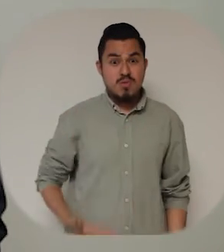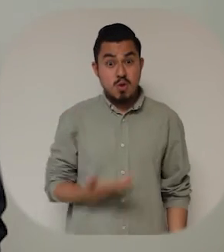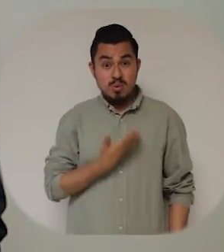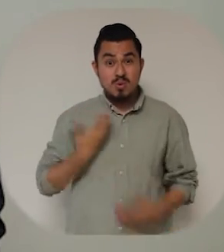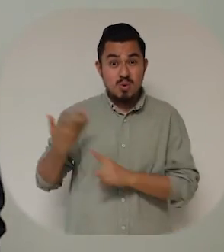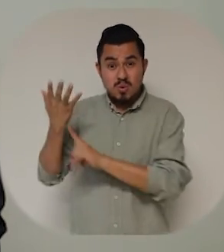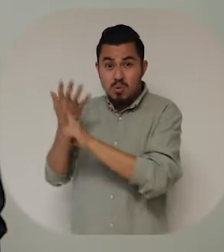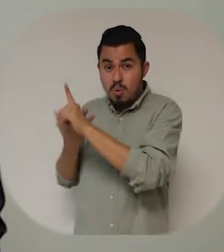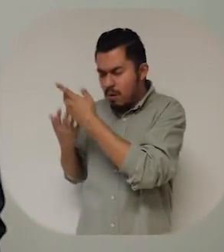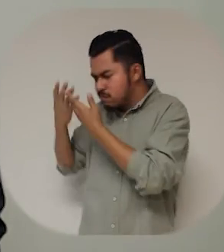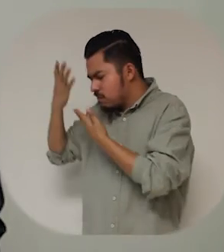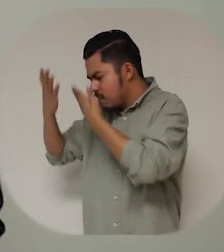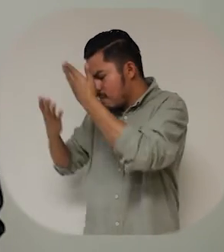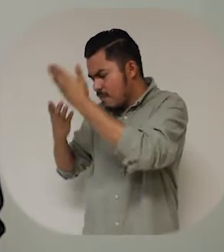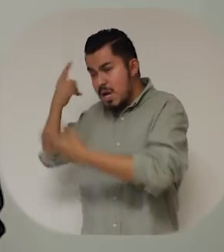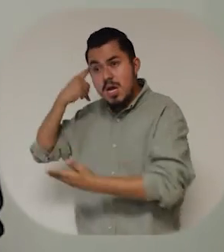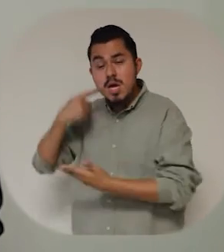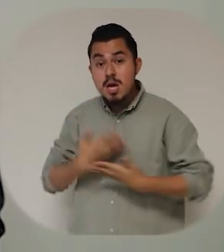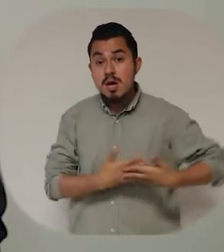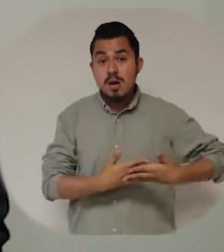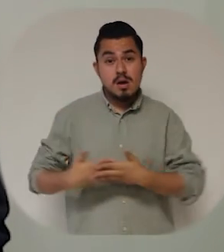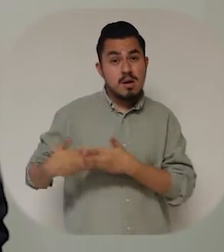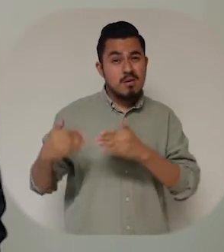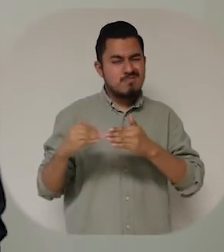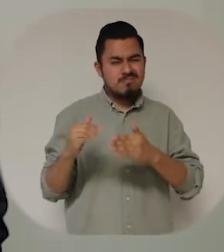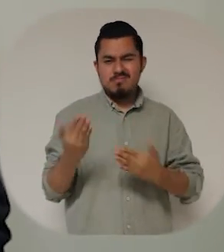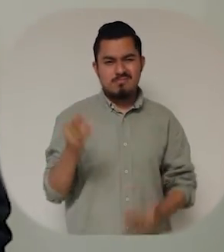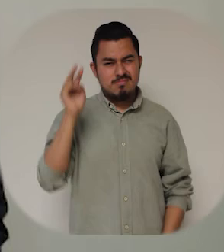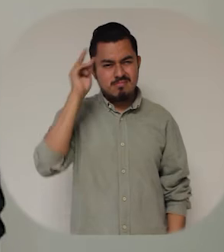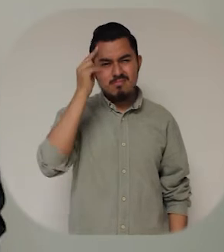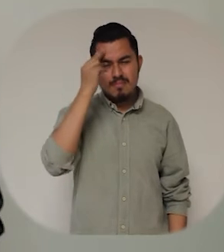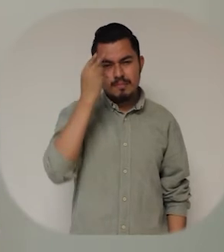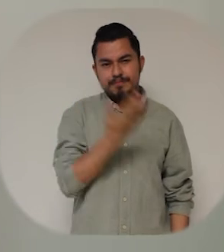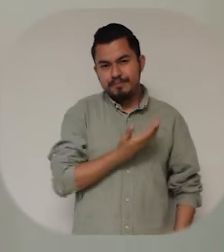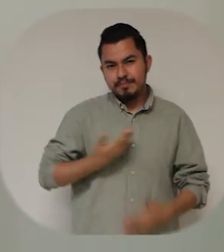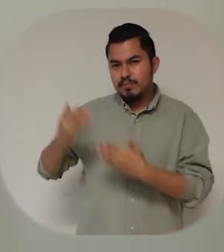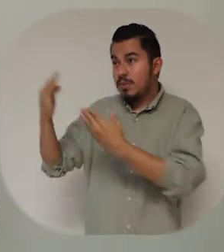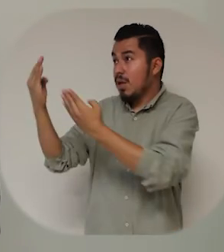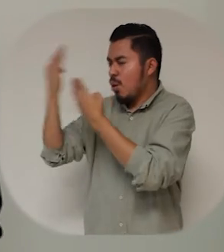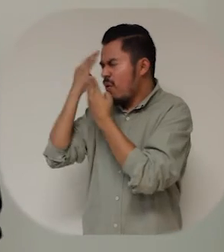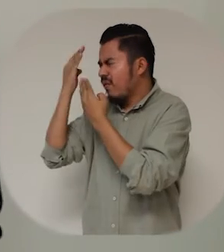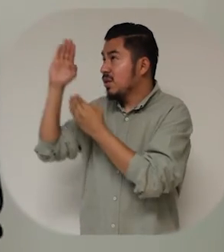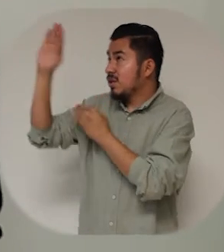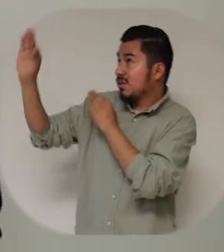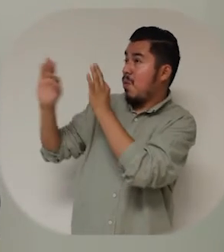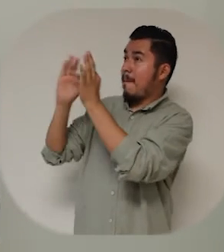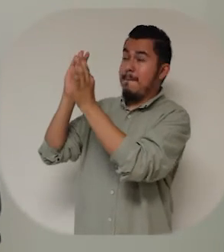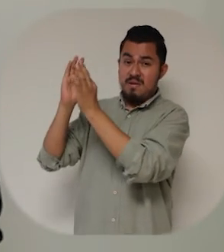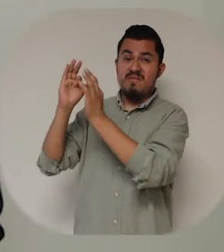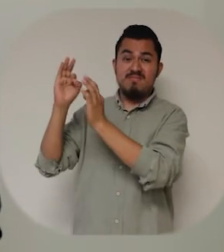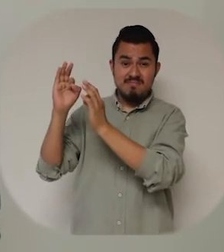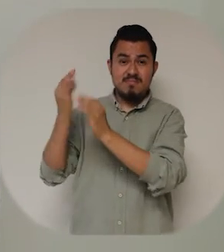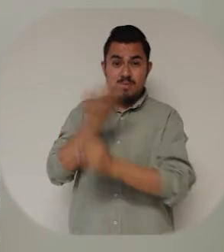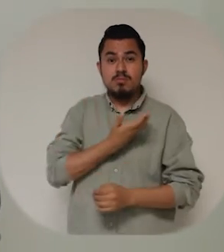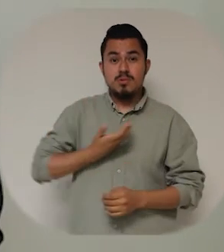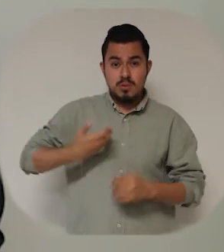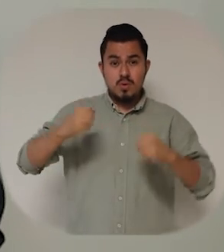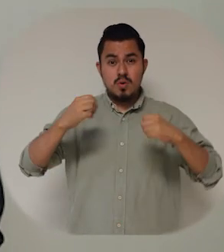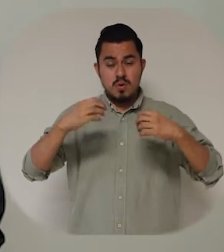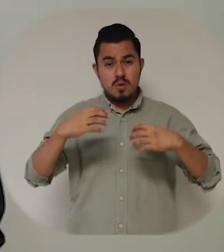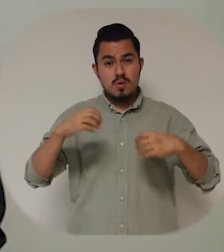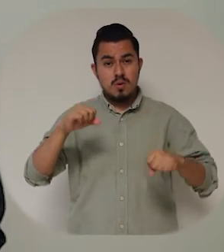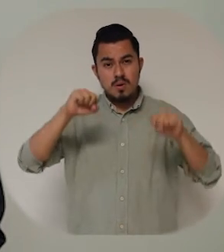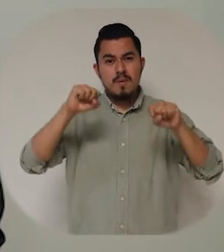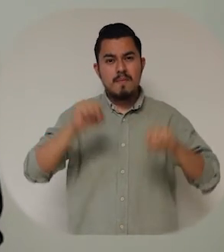e hijos, y es decir, cuando nosotros le obedecemos de una forma perfecta, entonces podemos traspasar